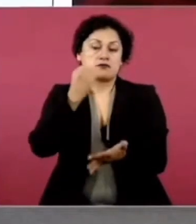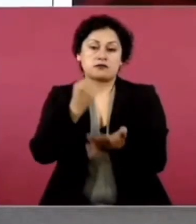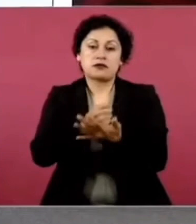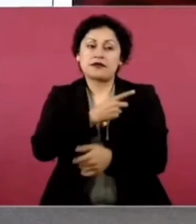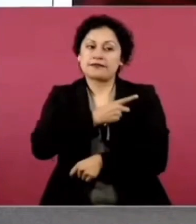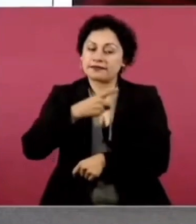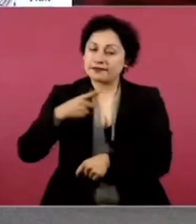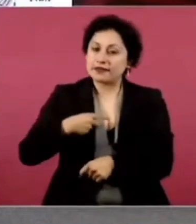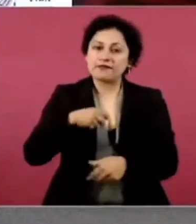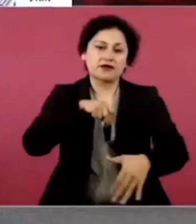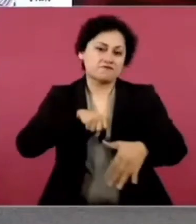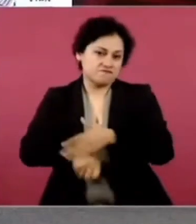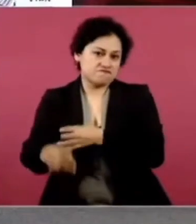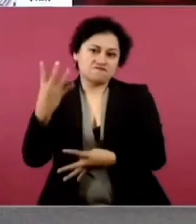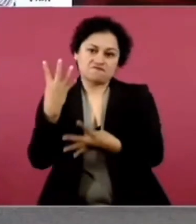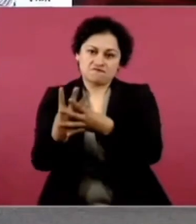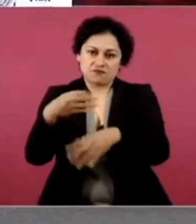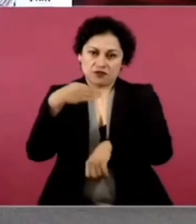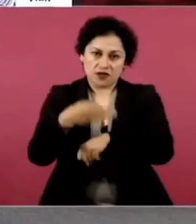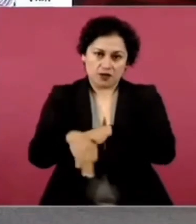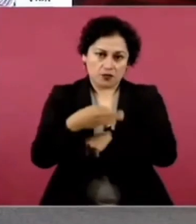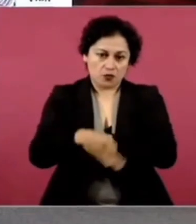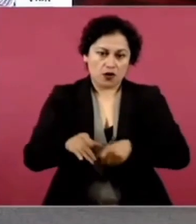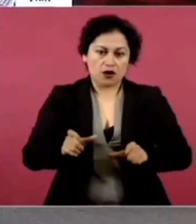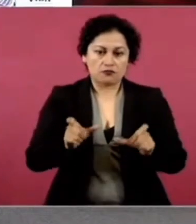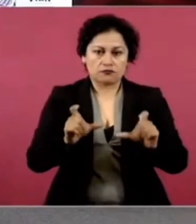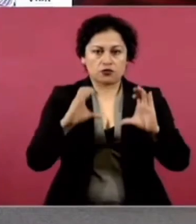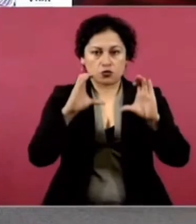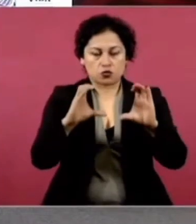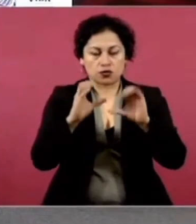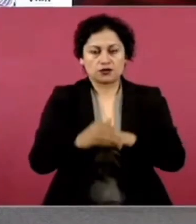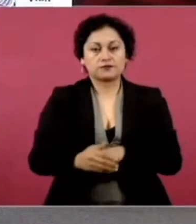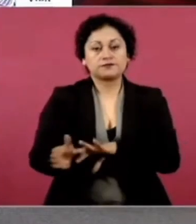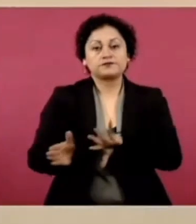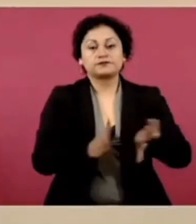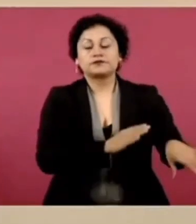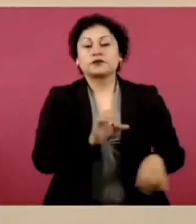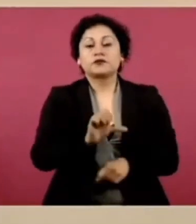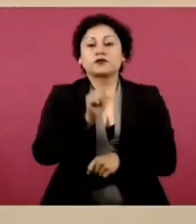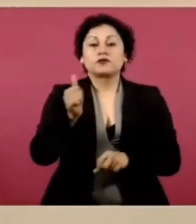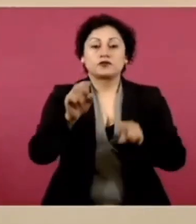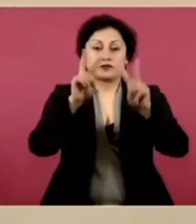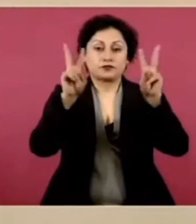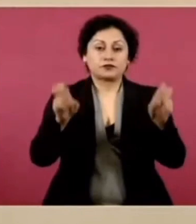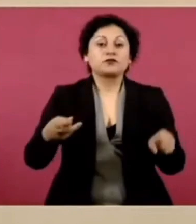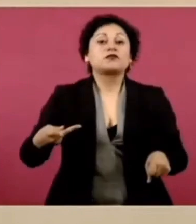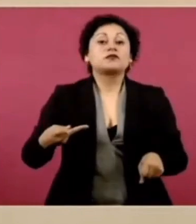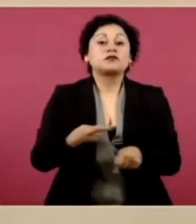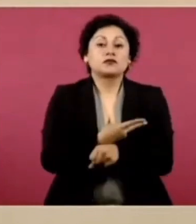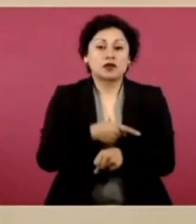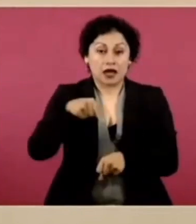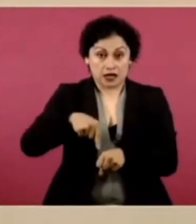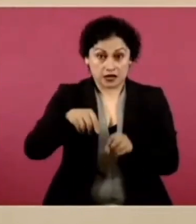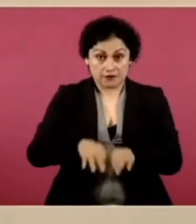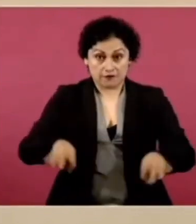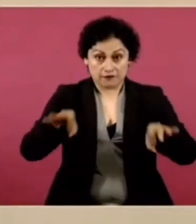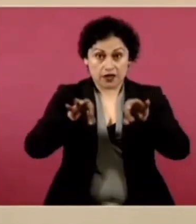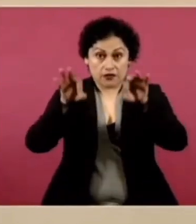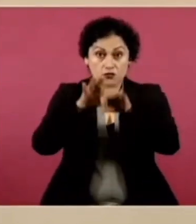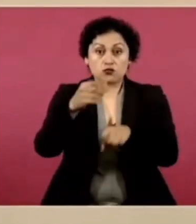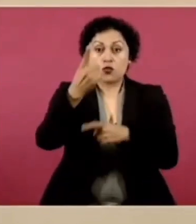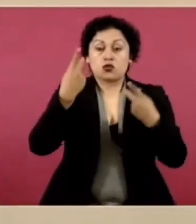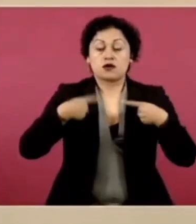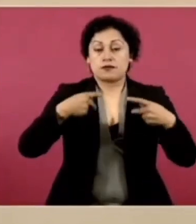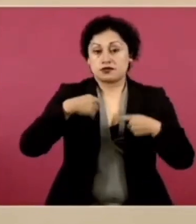justificada. Adelante. Ahora tenemos el caso del asesinato del ciudadano de la India aquí en el viaducto. Esto